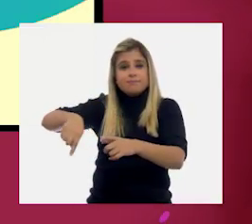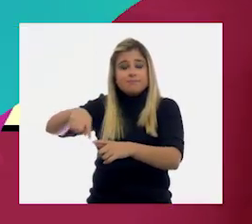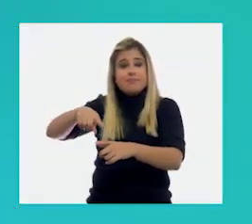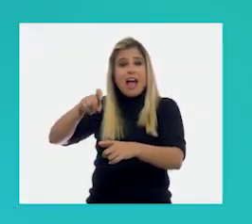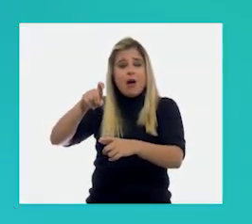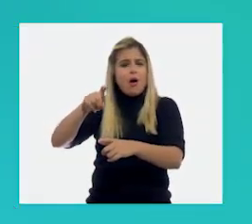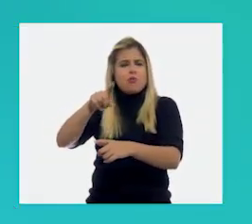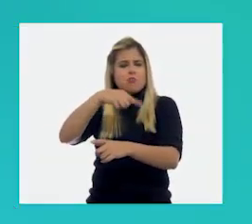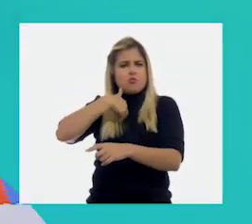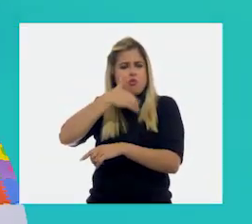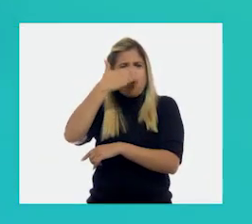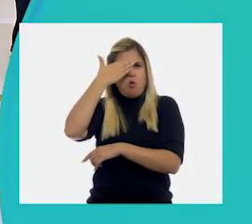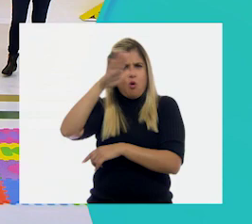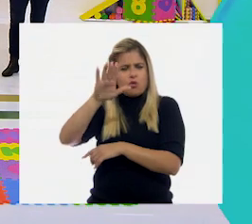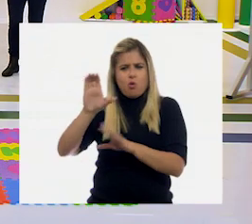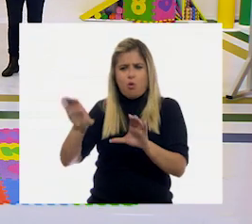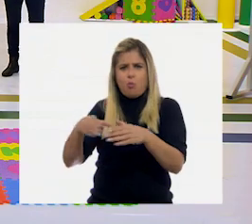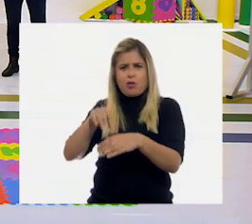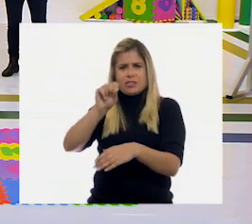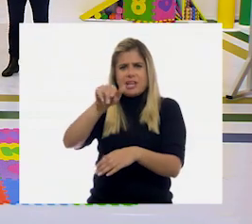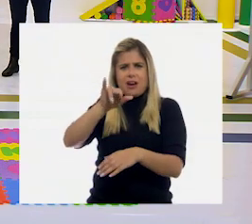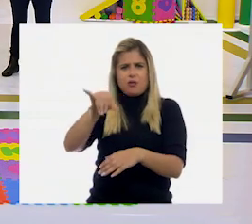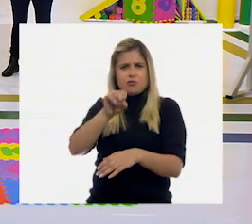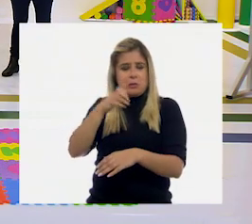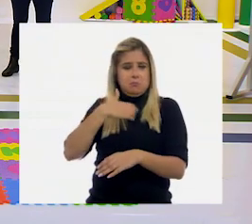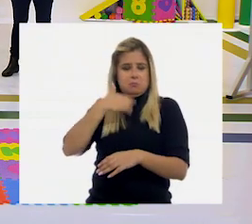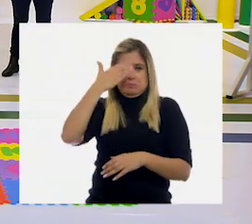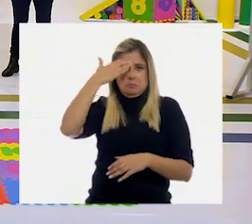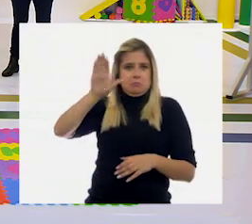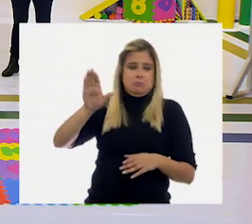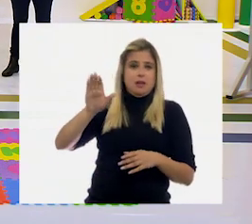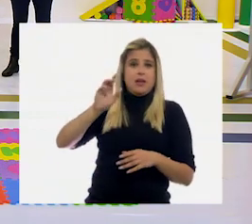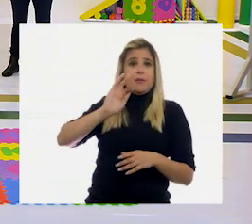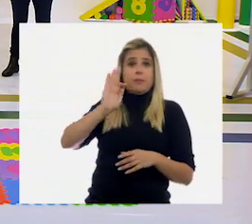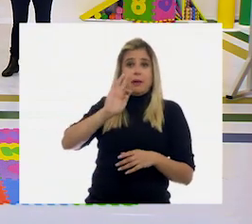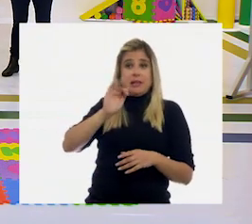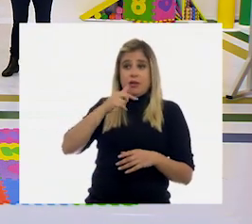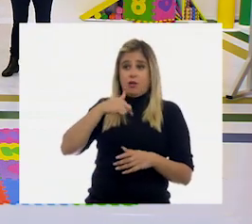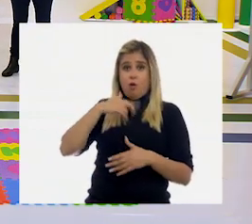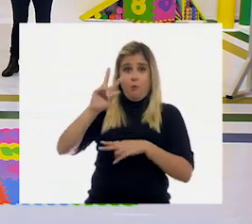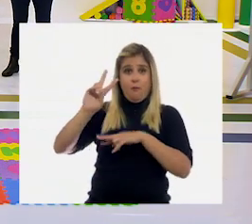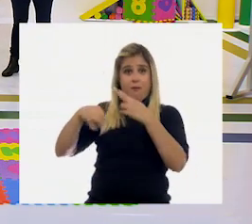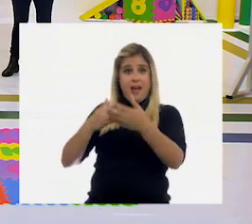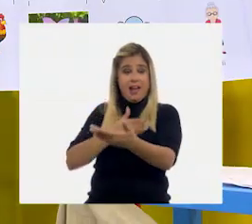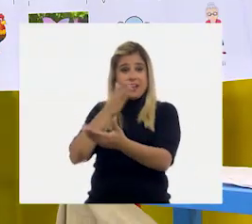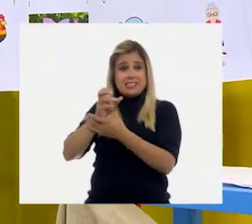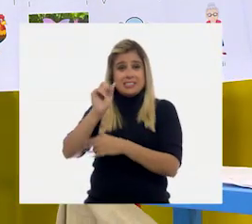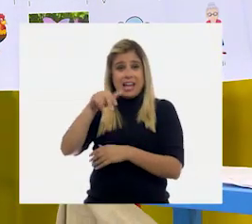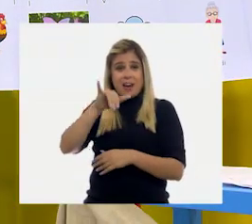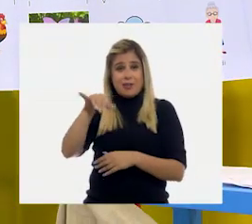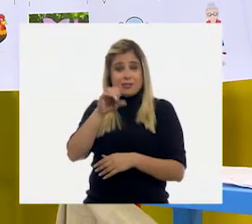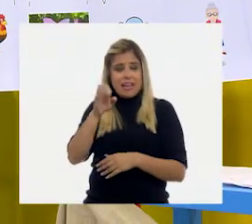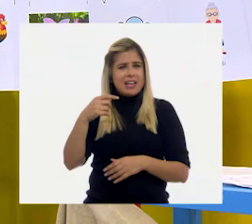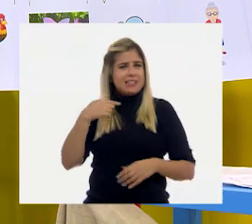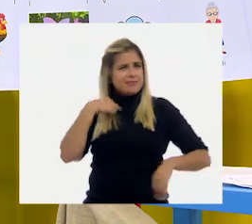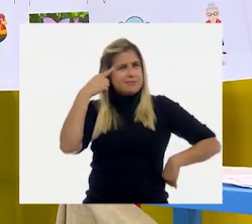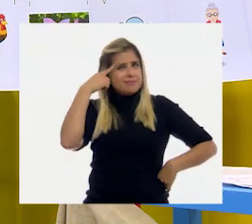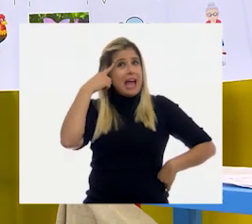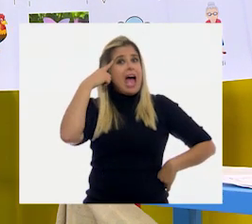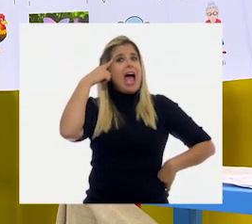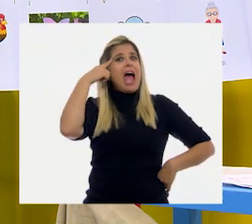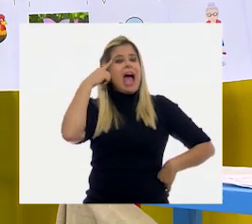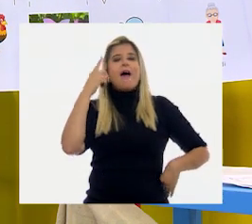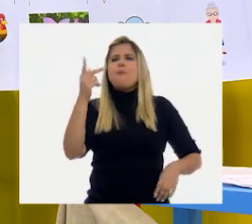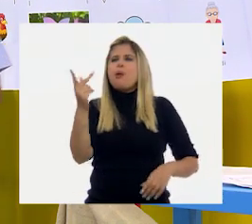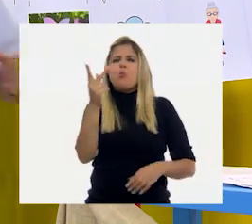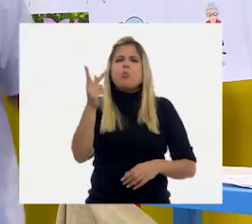no conocemos. Yo no conozco la comunidad de San José, pero si yo llegara a San José y quisiera ir a la Poza Chica, lo primero que tengo que hacer es preguntar dónde